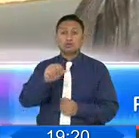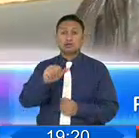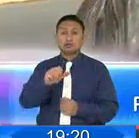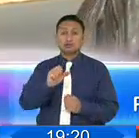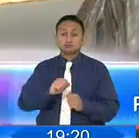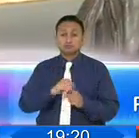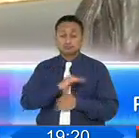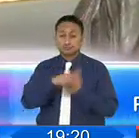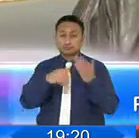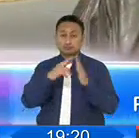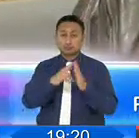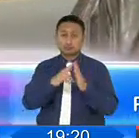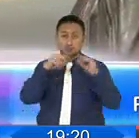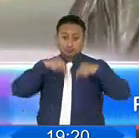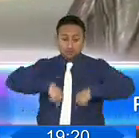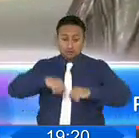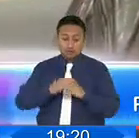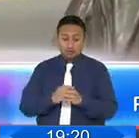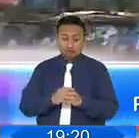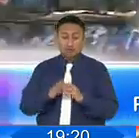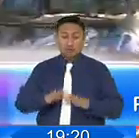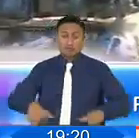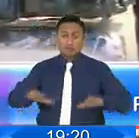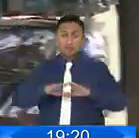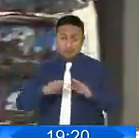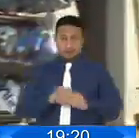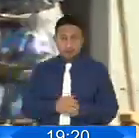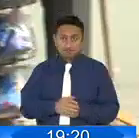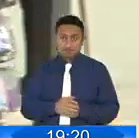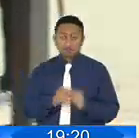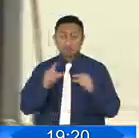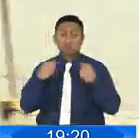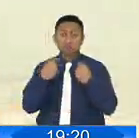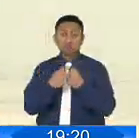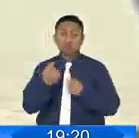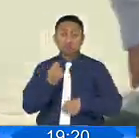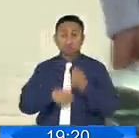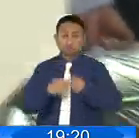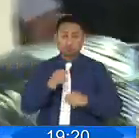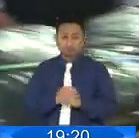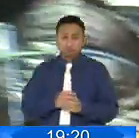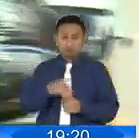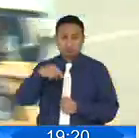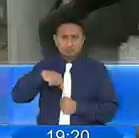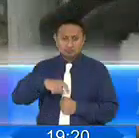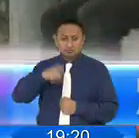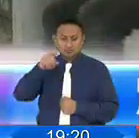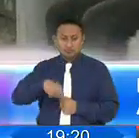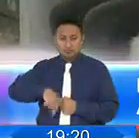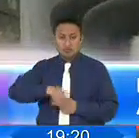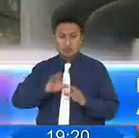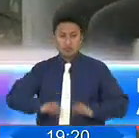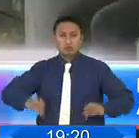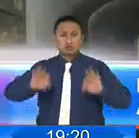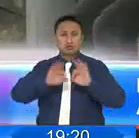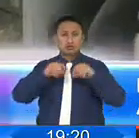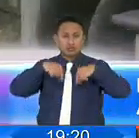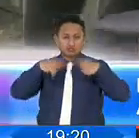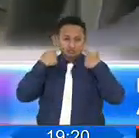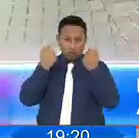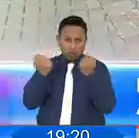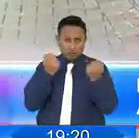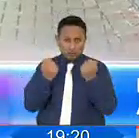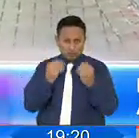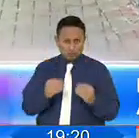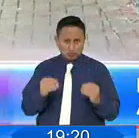los requisitos para poder obtener un PUC en el espacio público. Por lo que los gremios de vendedores autorizados insisten en la importancia de endurecer los controles